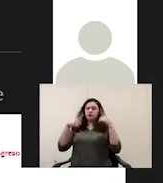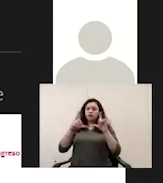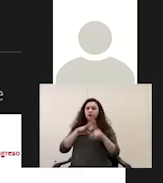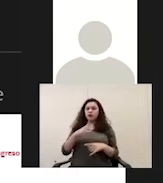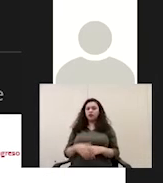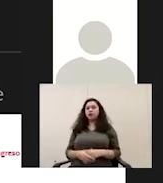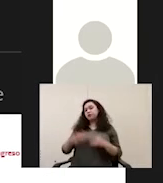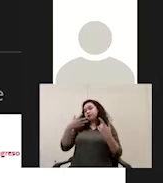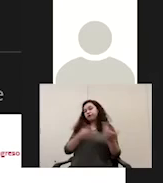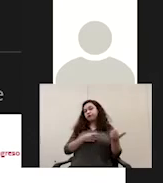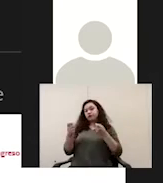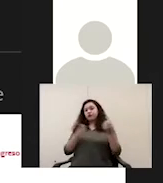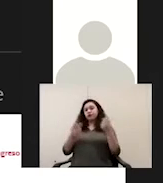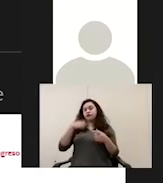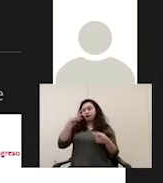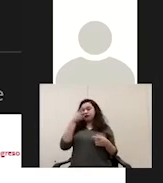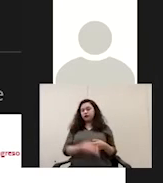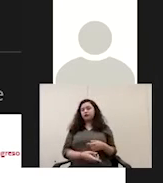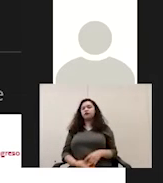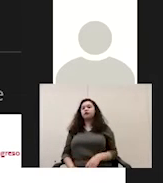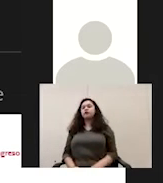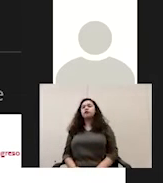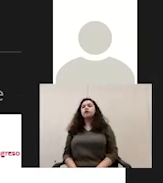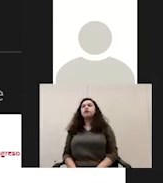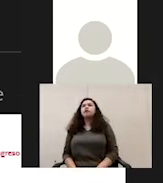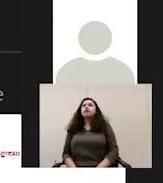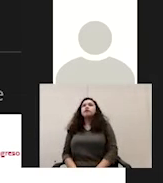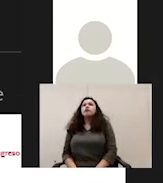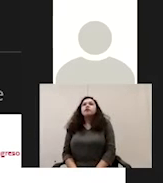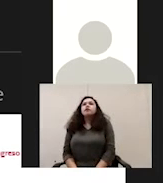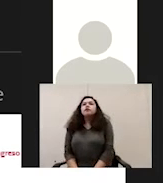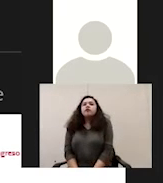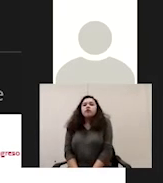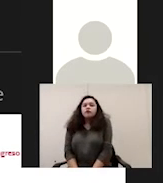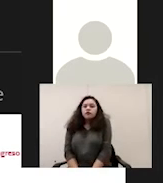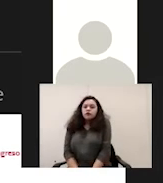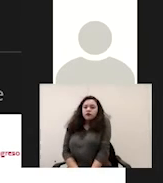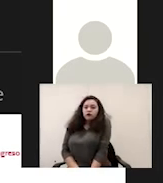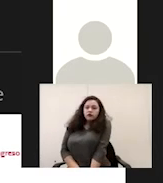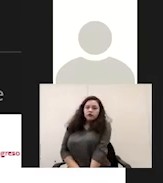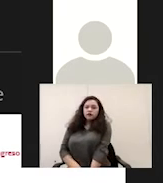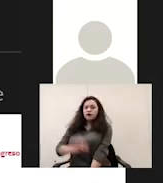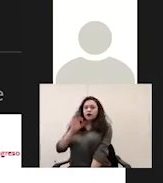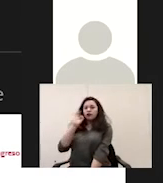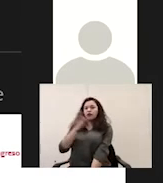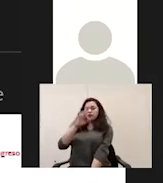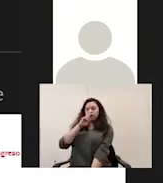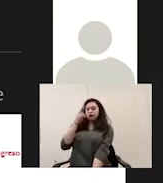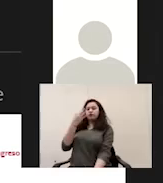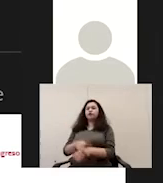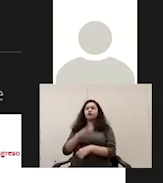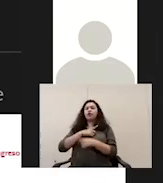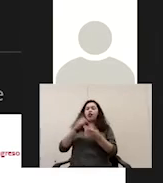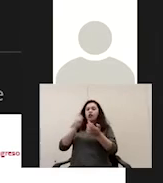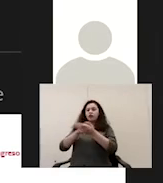Este manejo que les comentaba tiene que ser de manera muy responsable. Lo tenemos que rotular, hay que